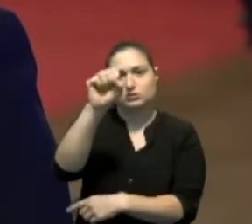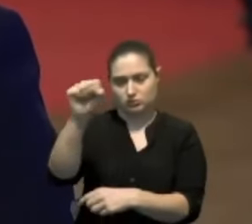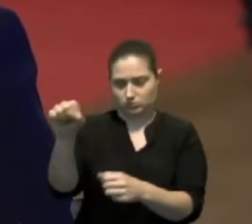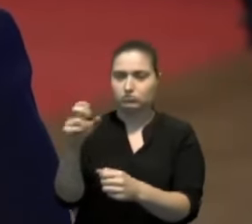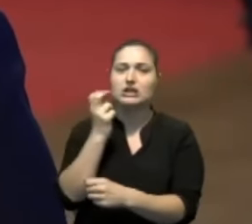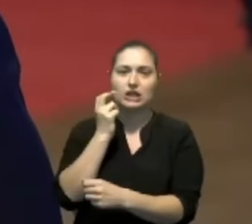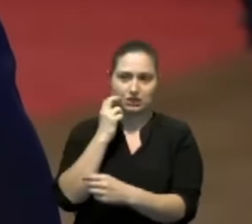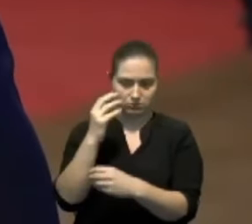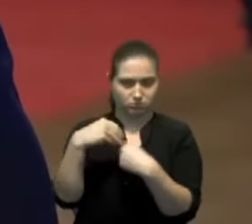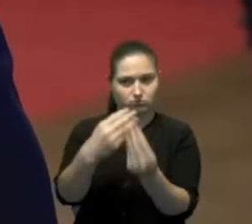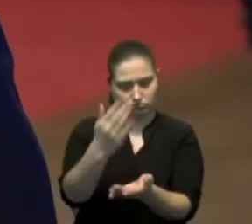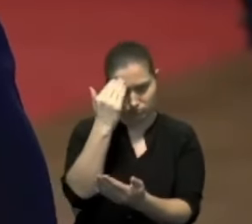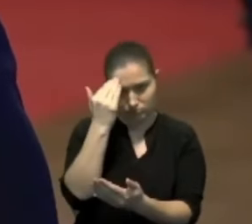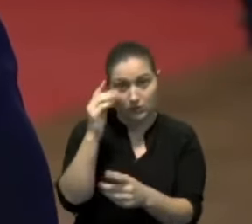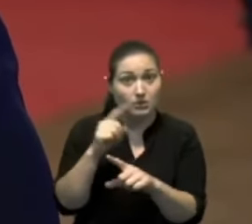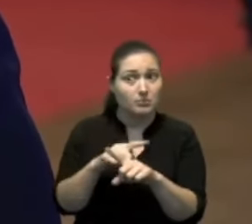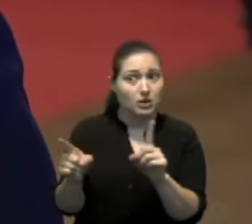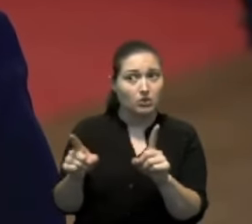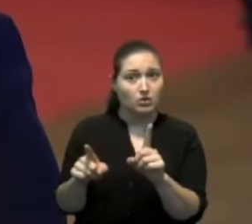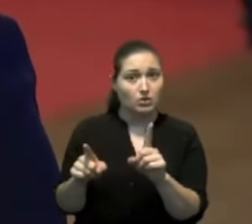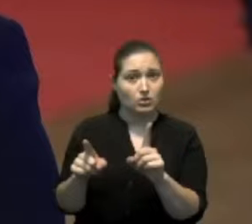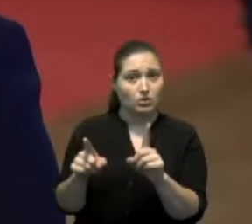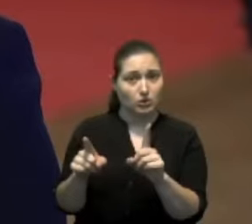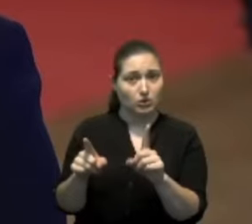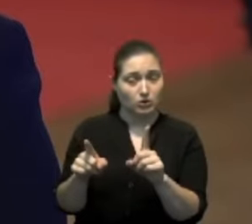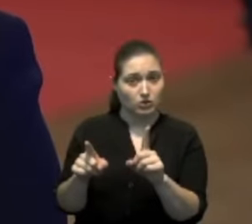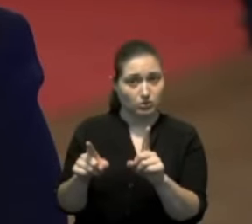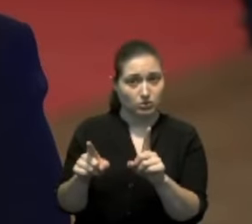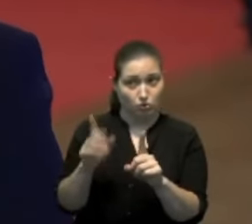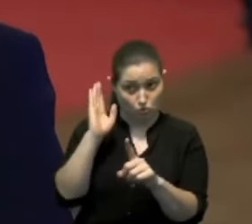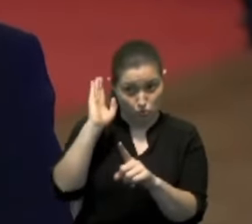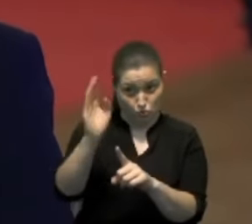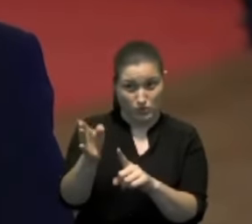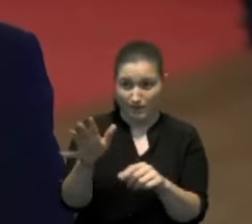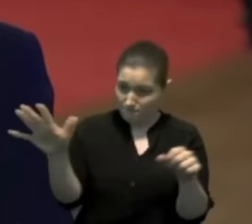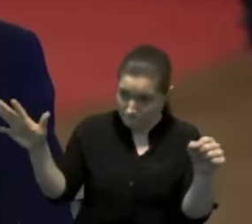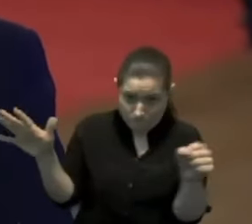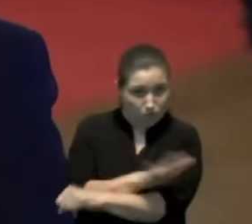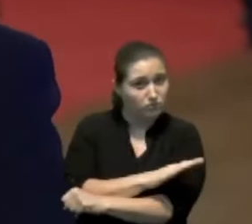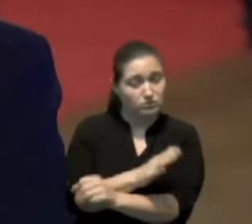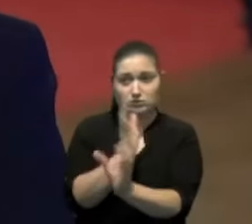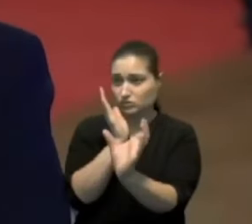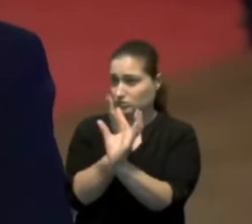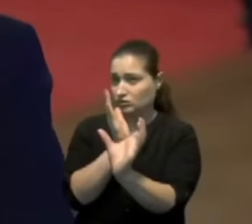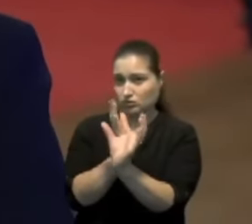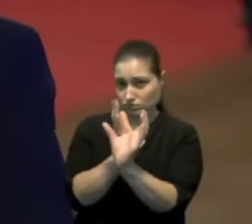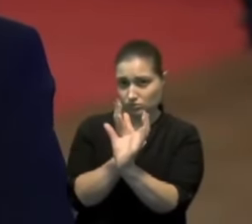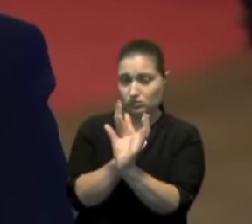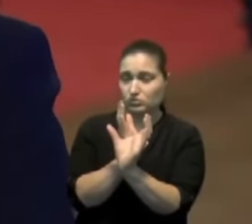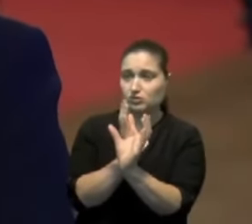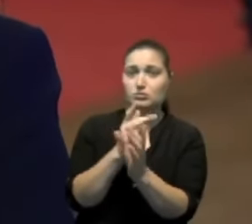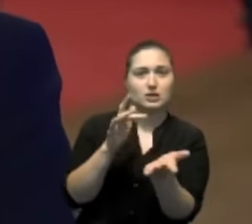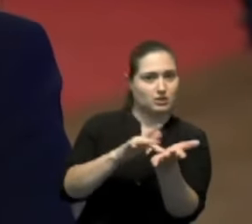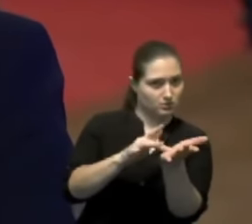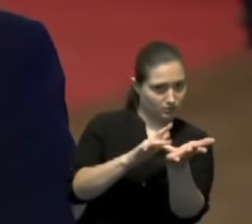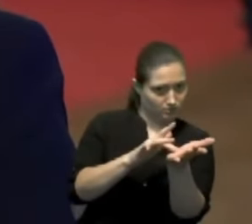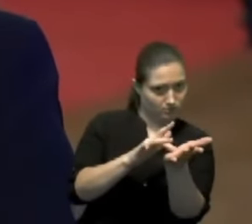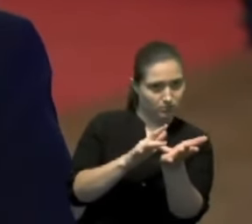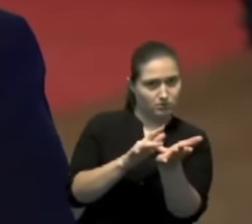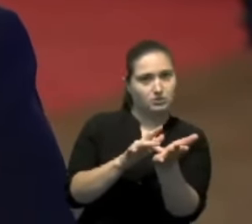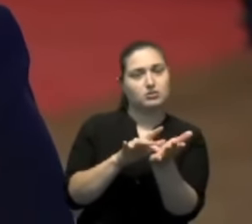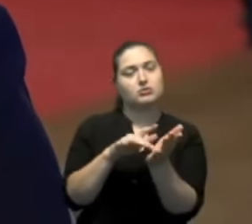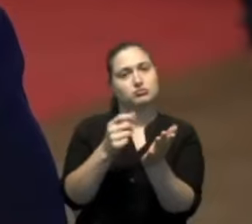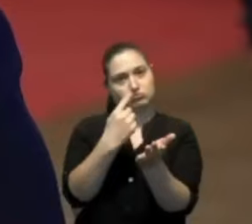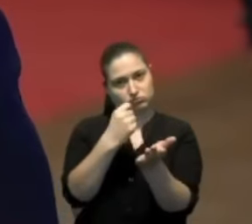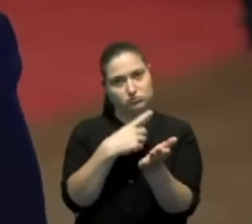con este programa algún capítulo que pueda dársele esta atención integral a los pacientes en ambos lados en medicamentos y en atención